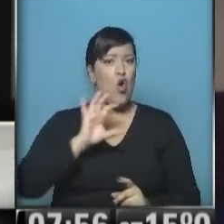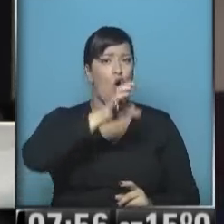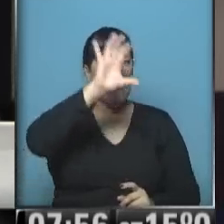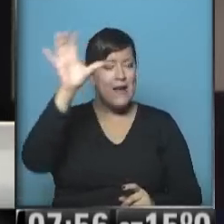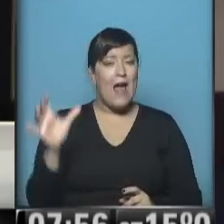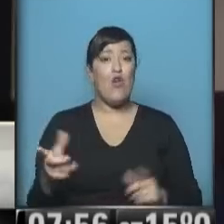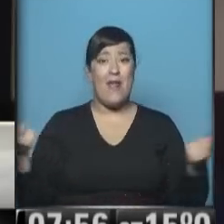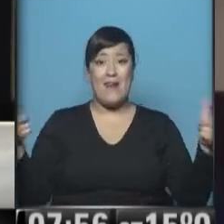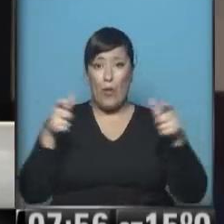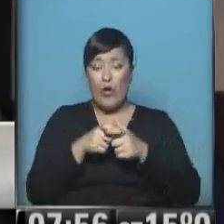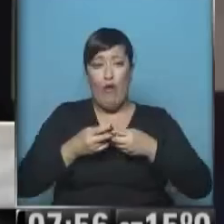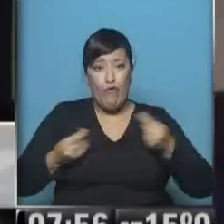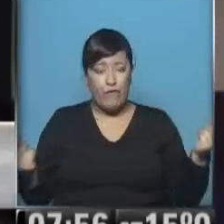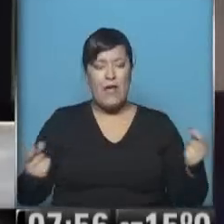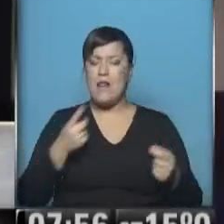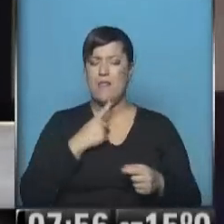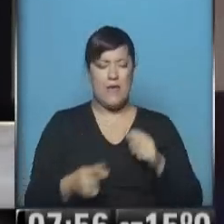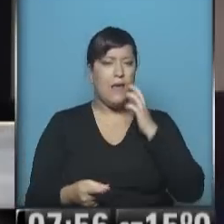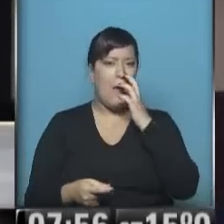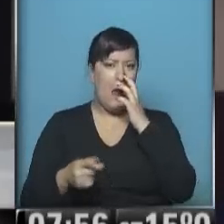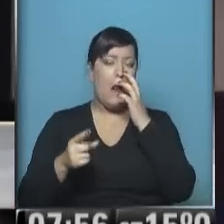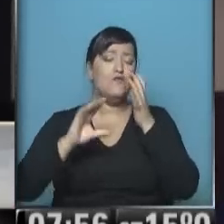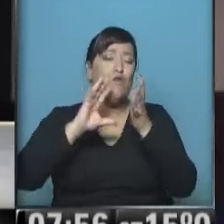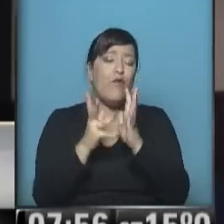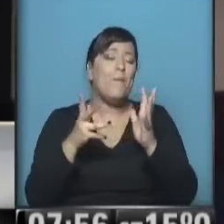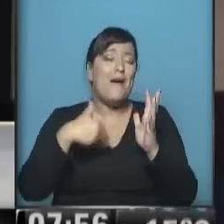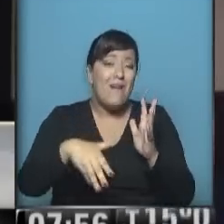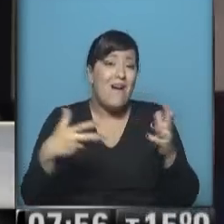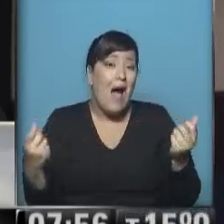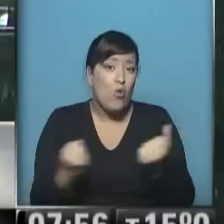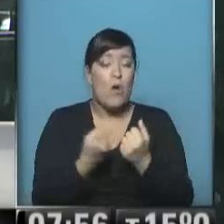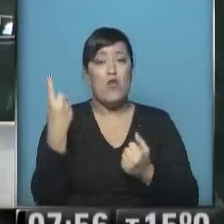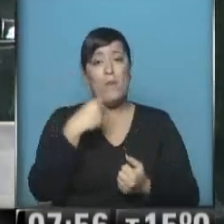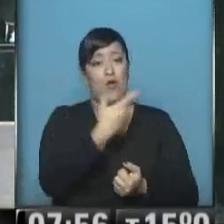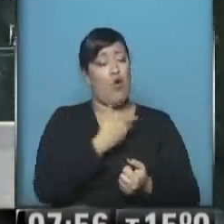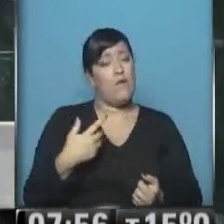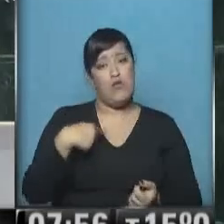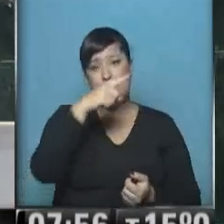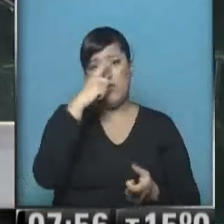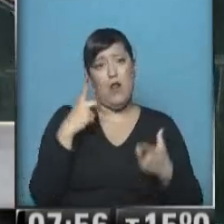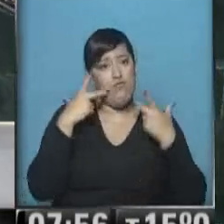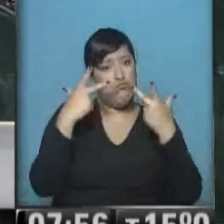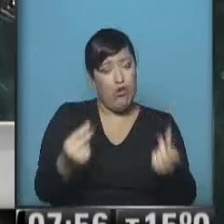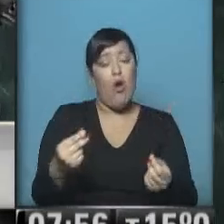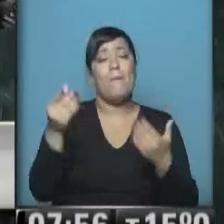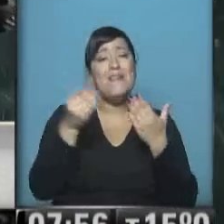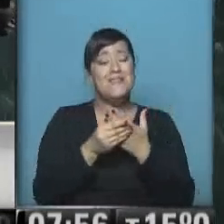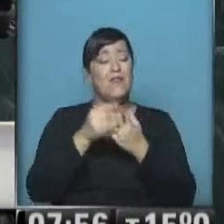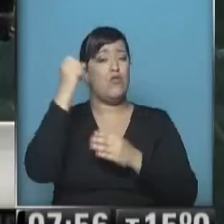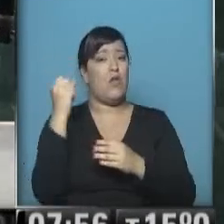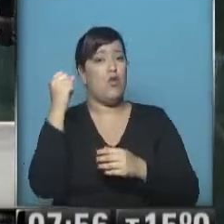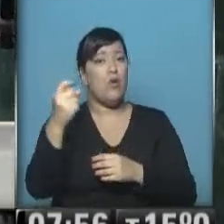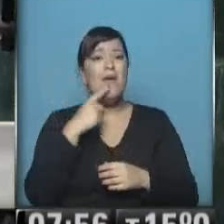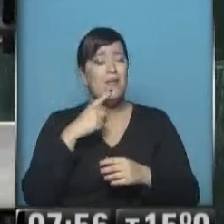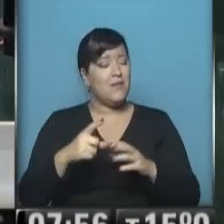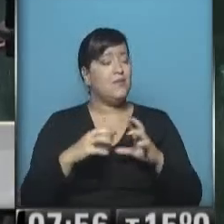comentaron que esto era un principio de acuerdo no así el gobierno nacional el Ministerio de economía aclaró que las discusiones siguen en el